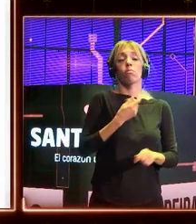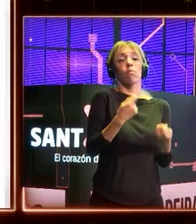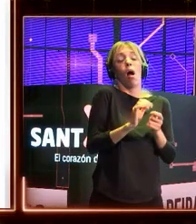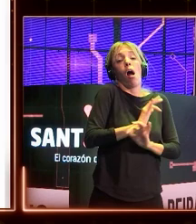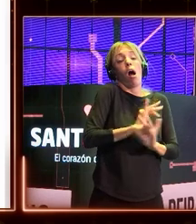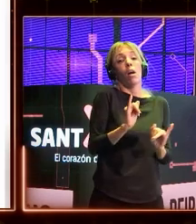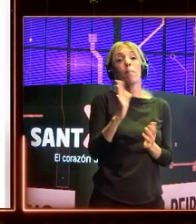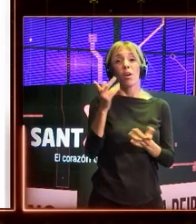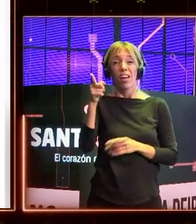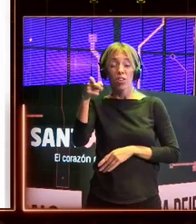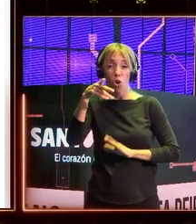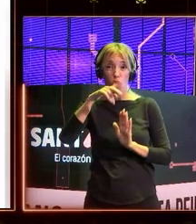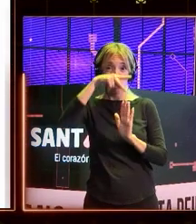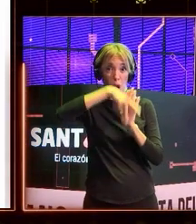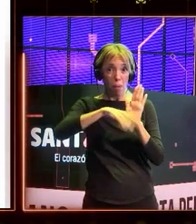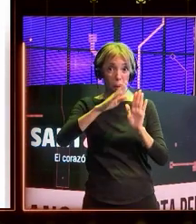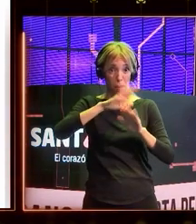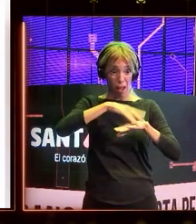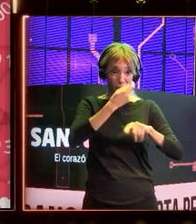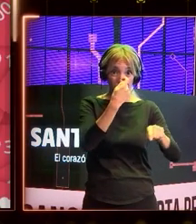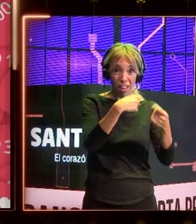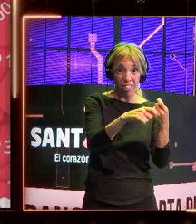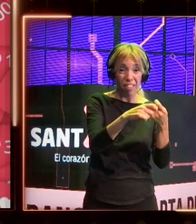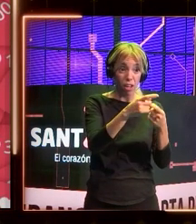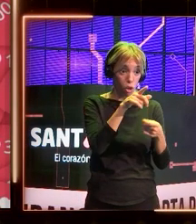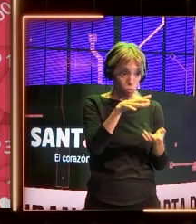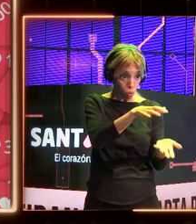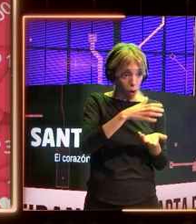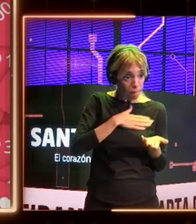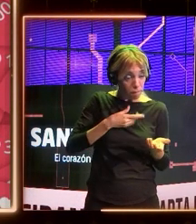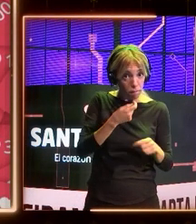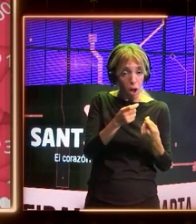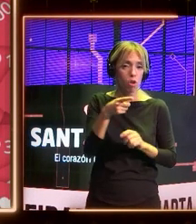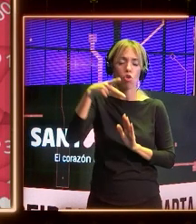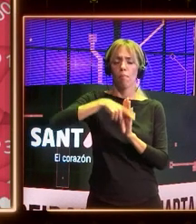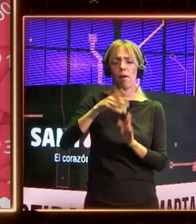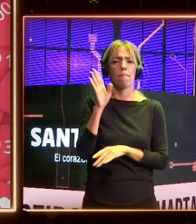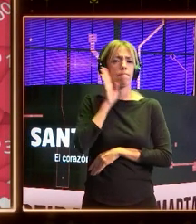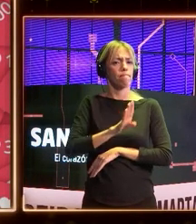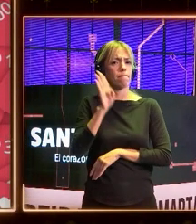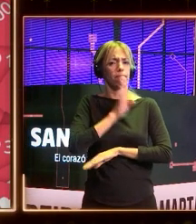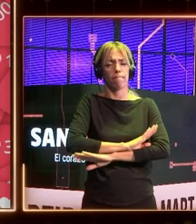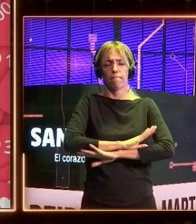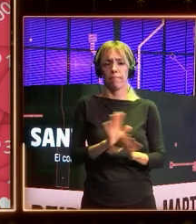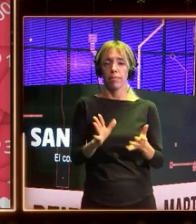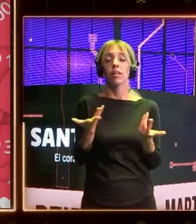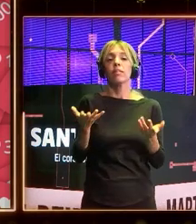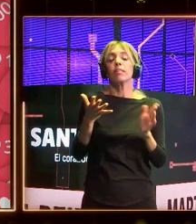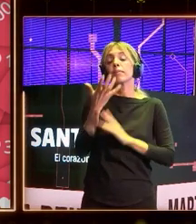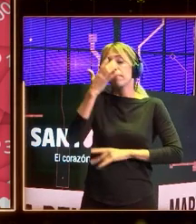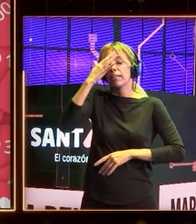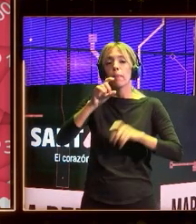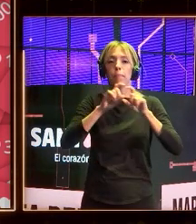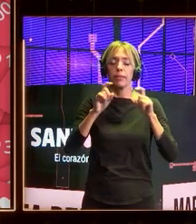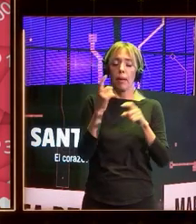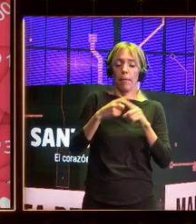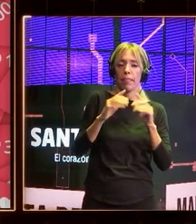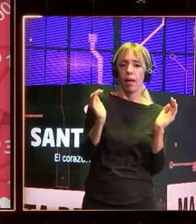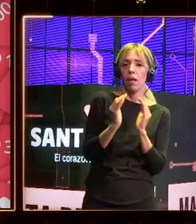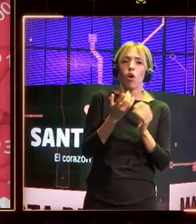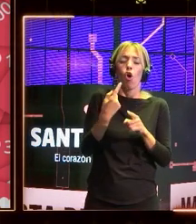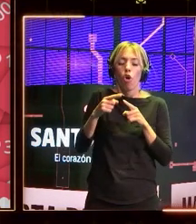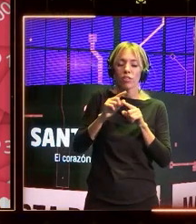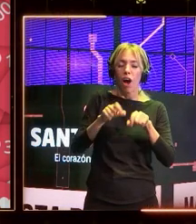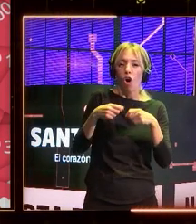bastante mafiosas para dejarte vender tus productos. Se ha vuelto imposible ser una pequeña mediana empresa que vende, por ejemplo, cosas